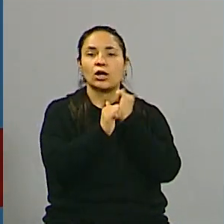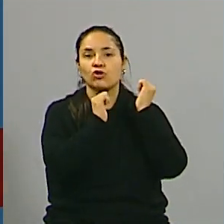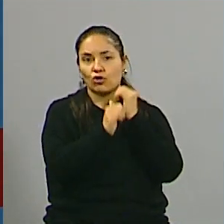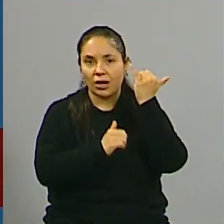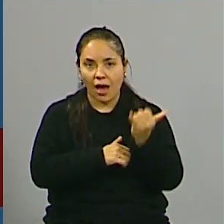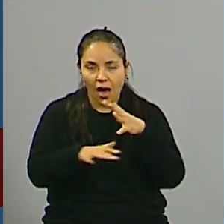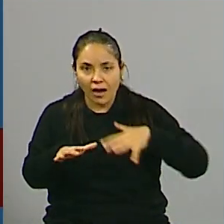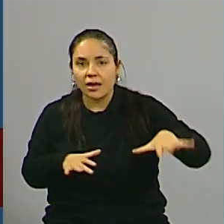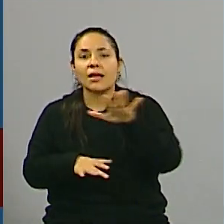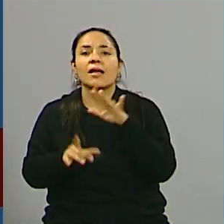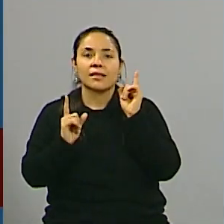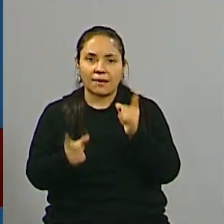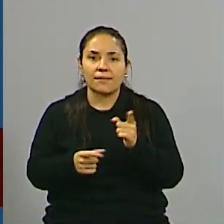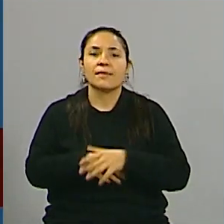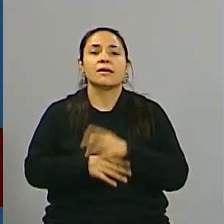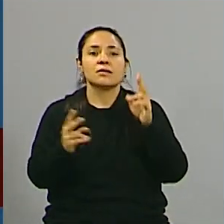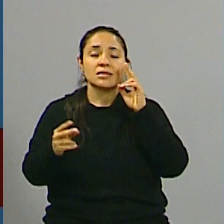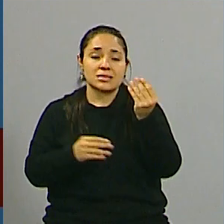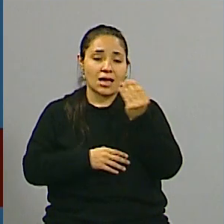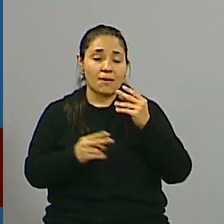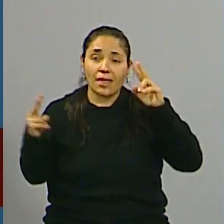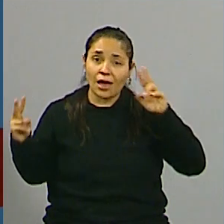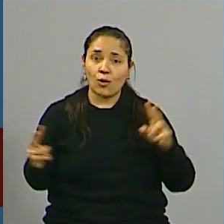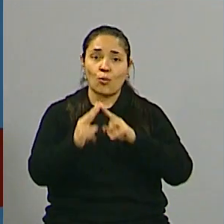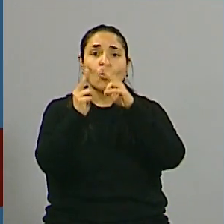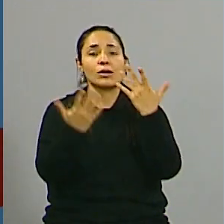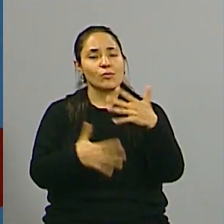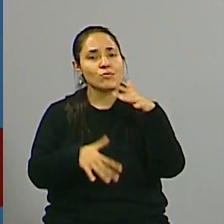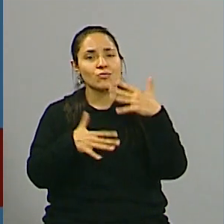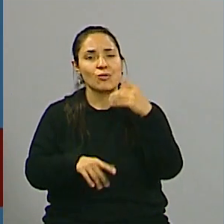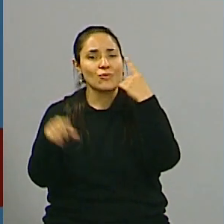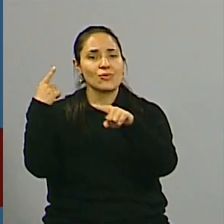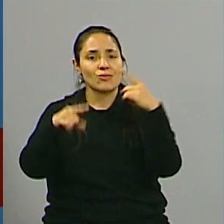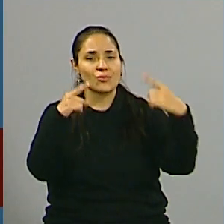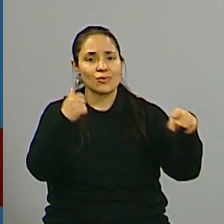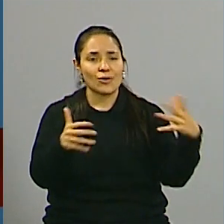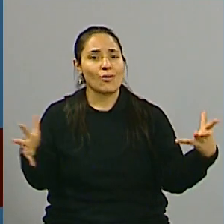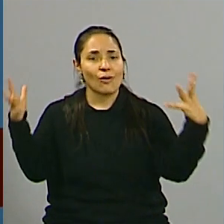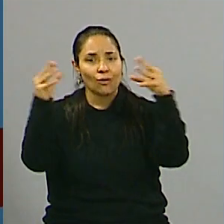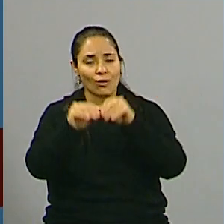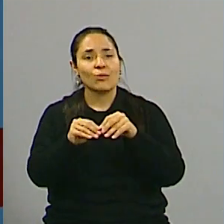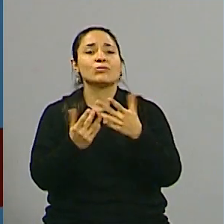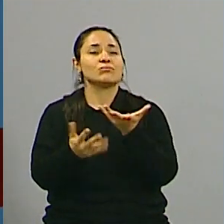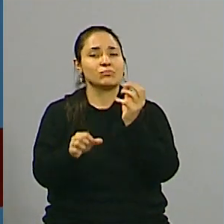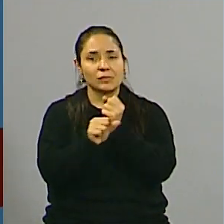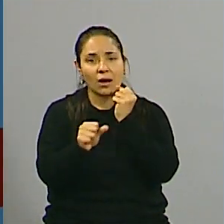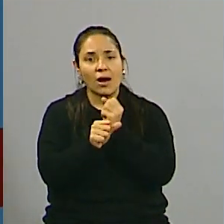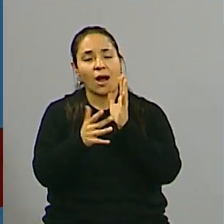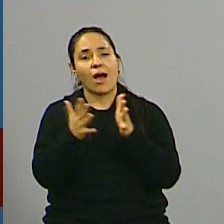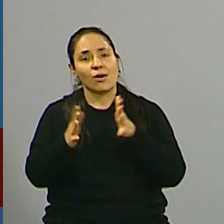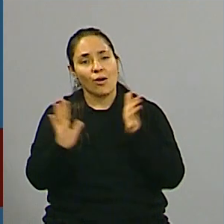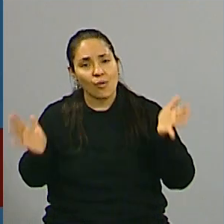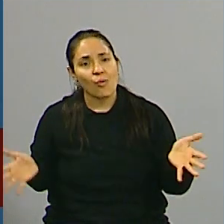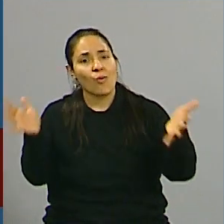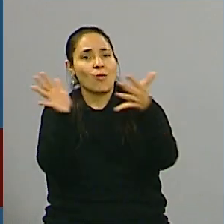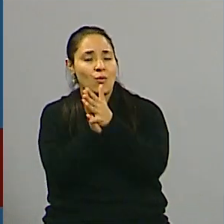en la zona. Así que bueno, el encuentro del sábado fue realmente diverso, muchísima voluntad de trabajar de manera